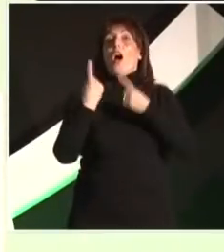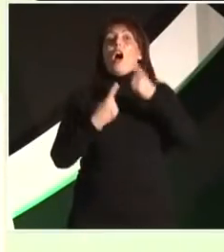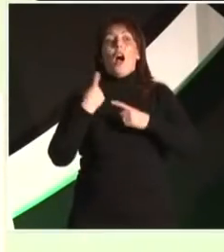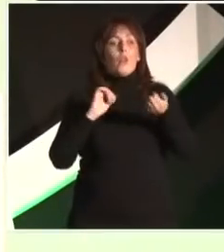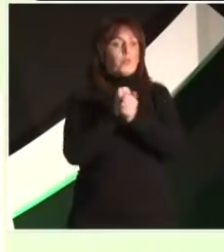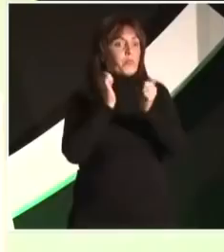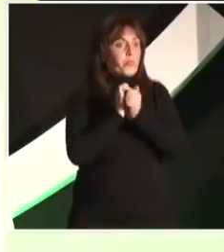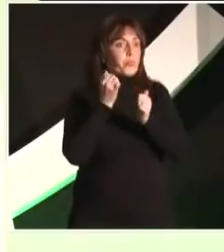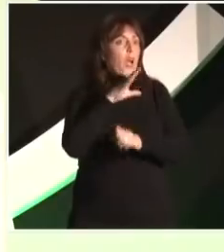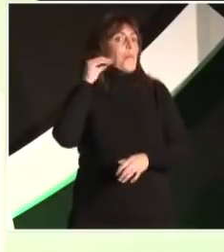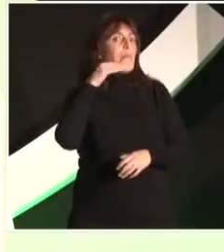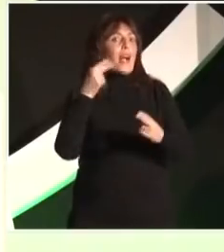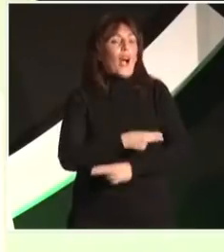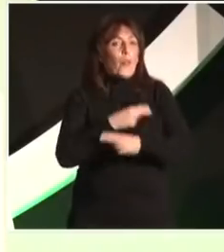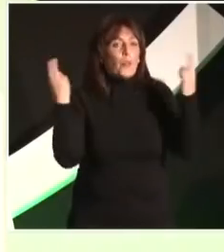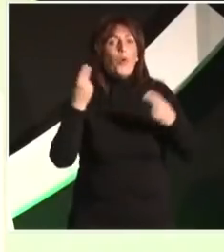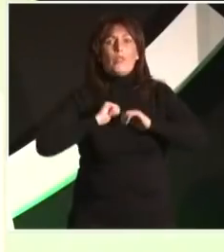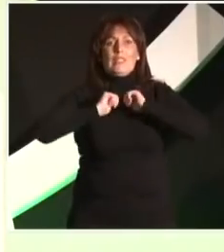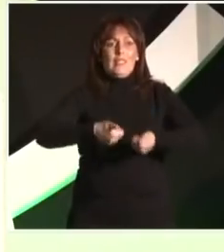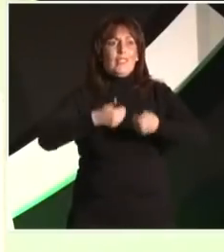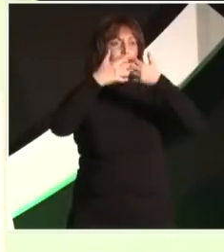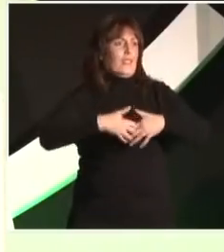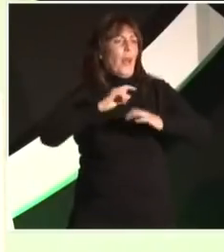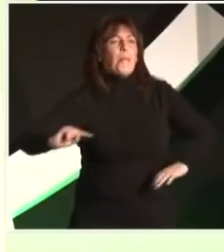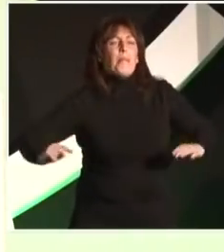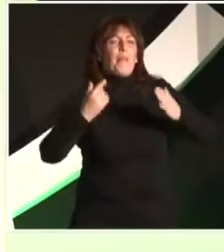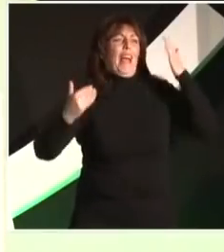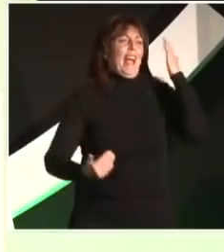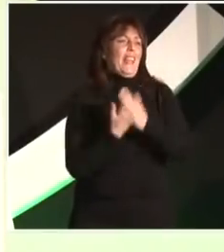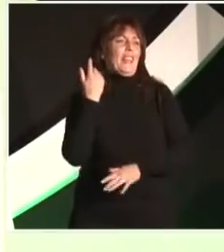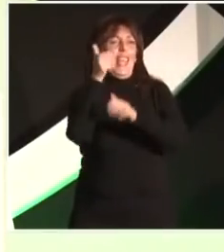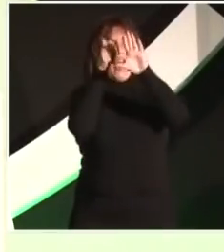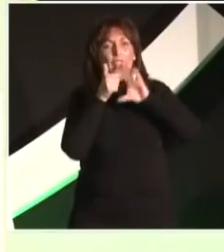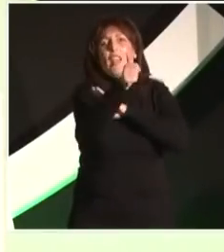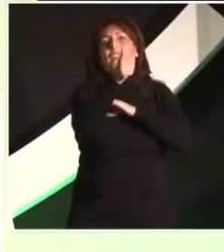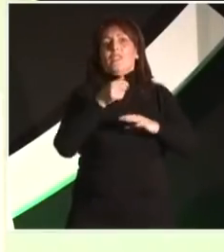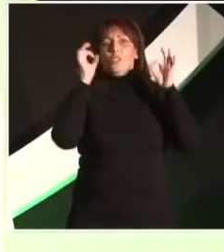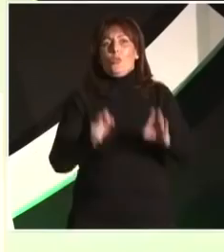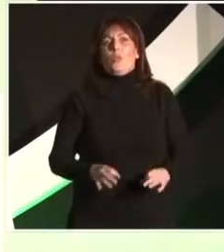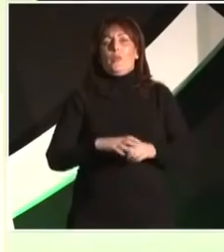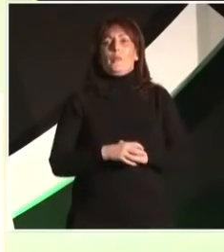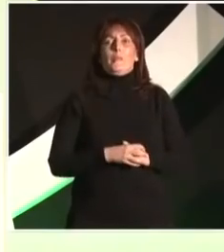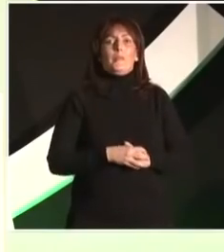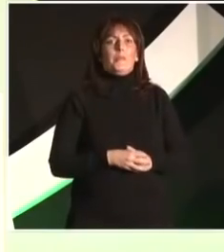a través de una banca pública que vamos a poner en marcha desde el primer día en un gobierno de Adelante Andalucía.